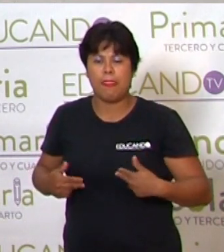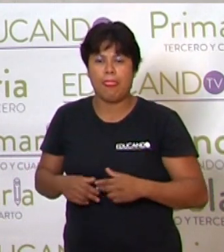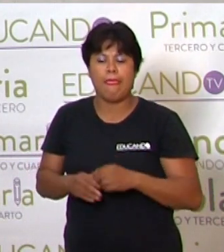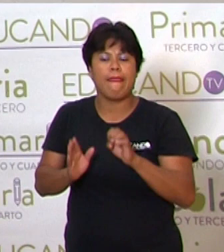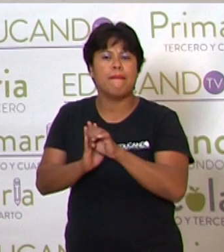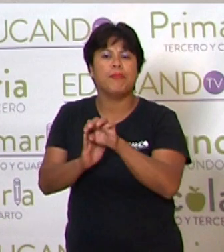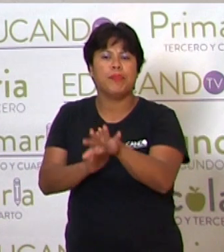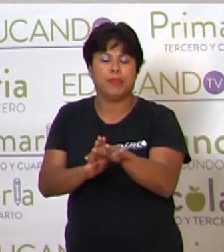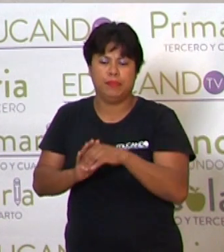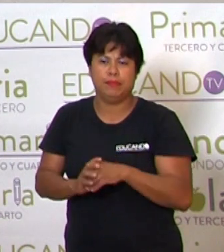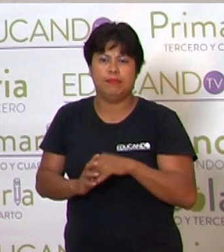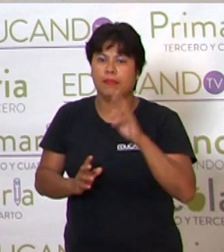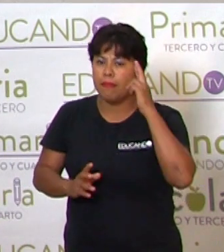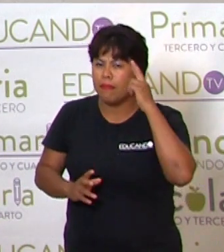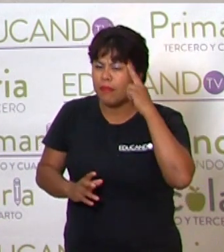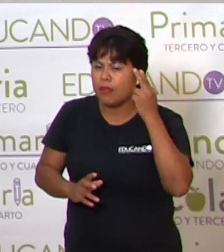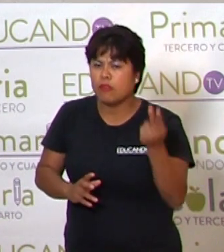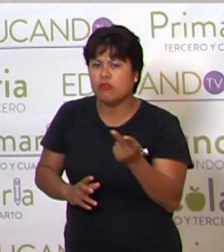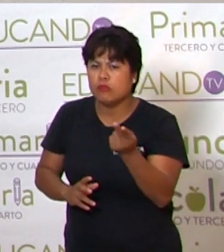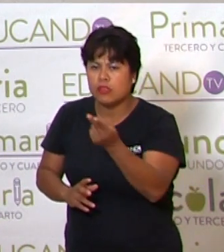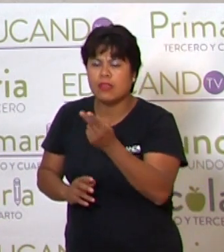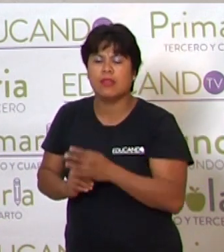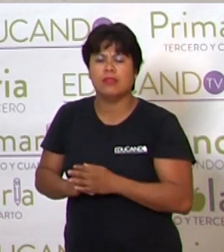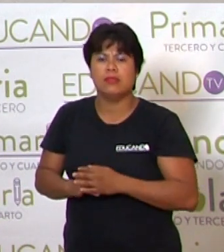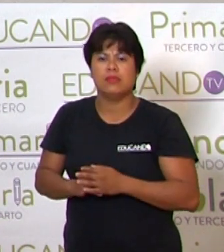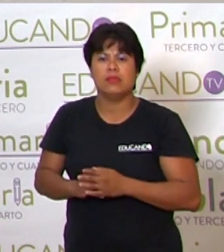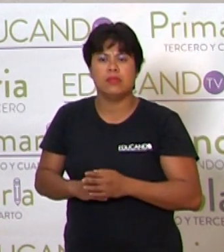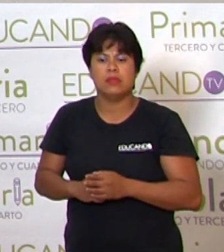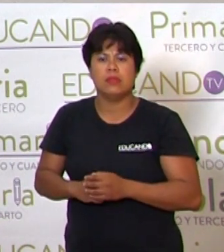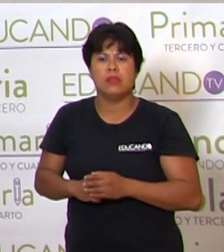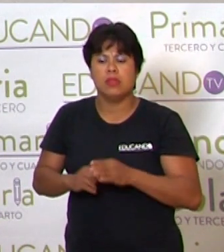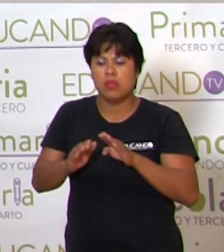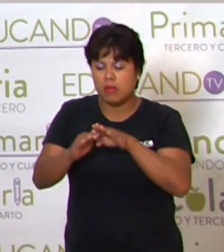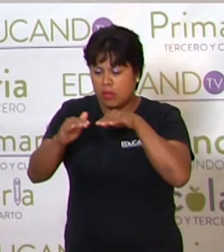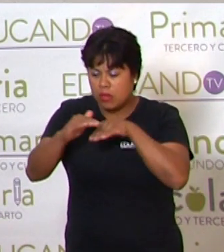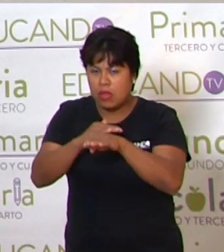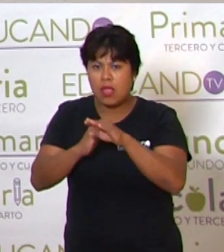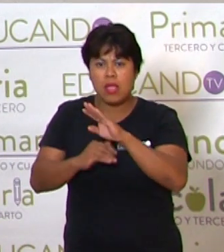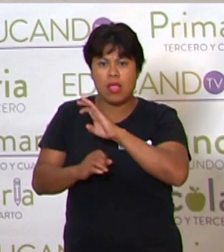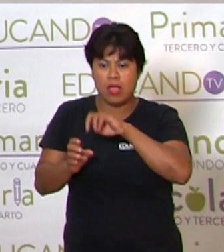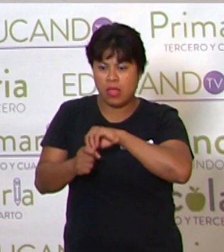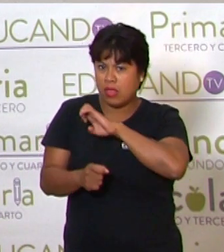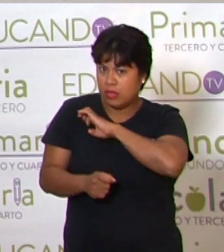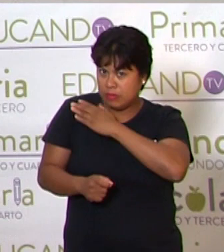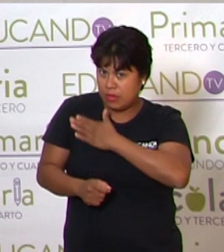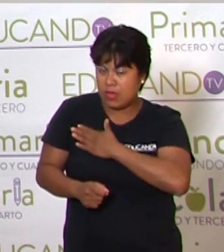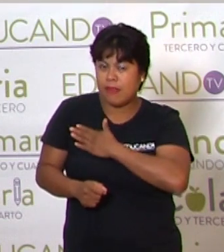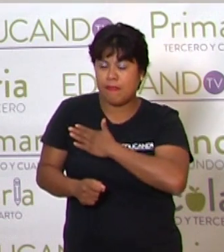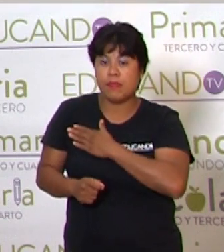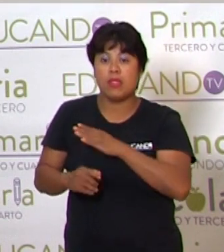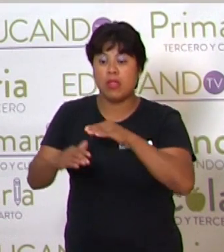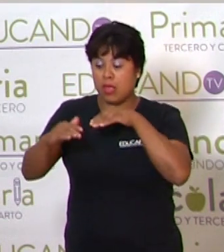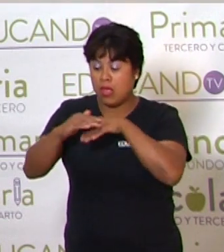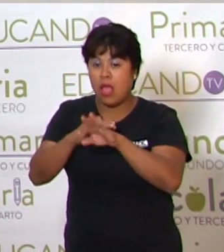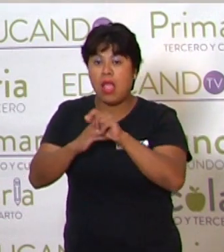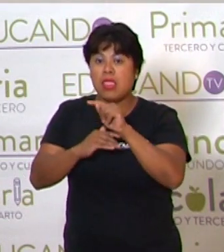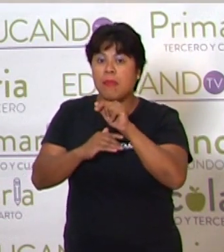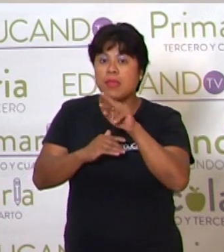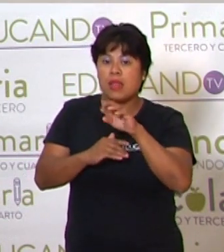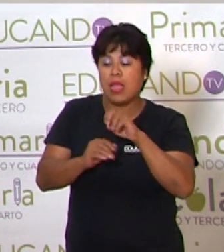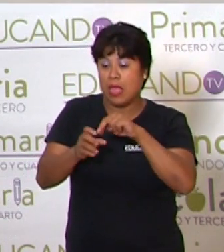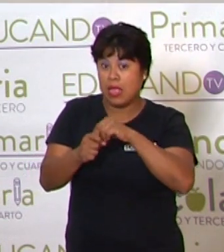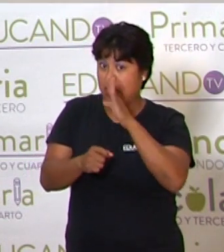Por ejemplo, ¿recuerdan ustedes las cuevas de Altamira en España? Las cuevas de Altamira en